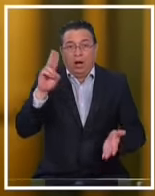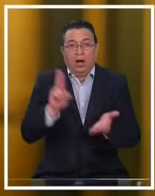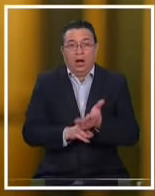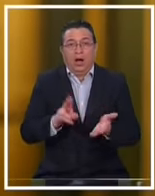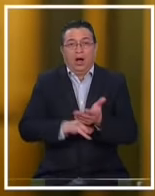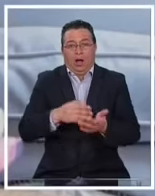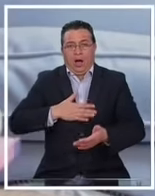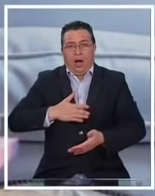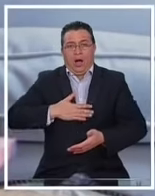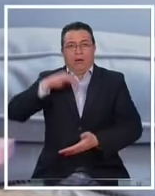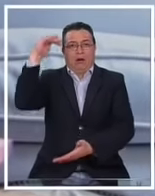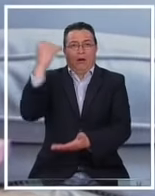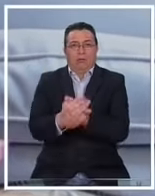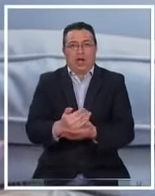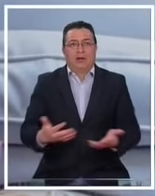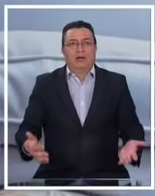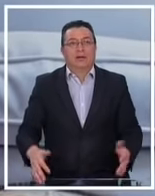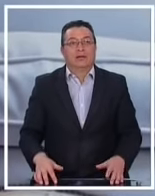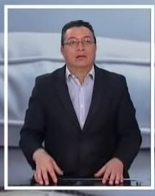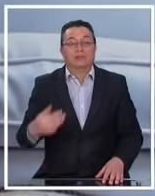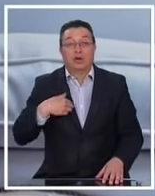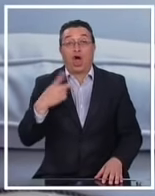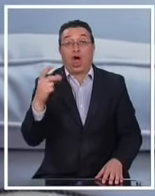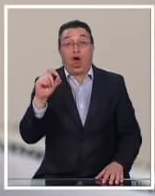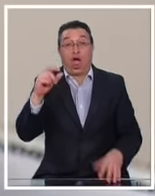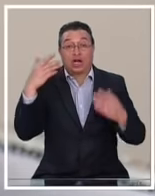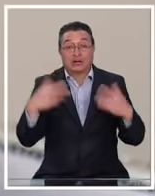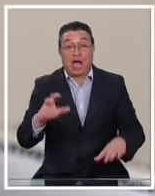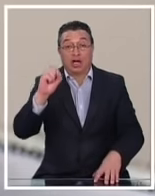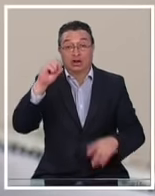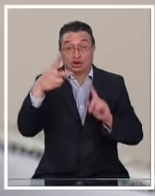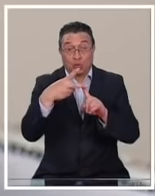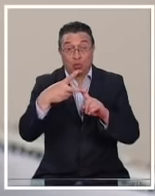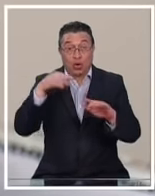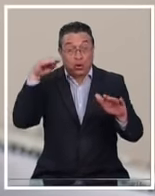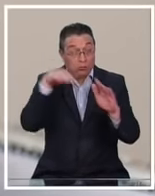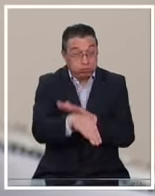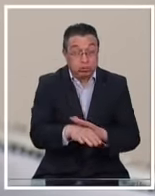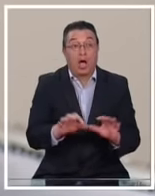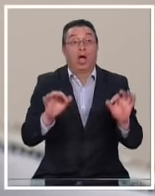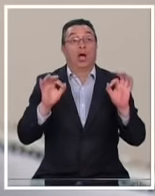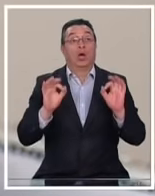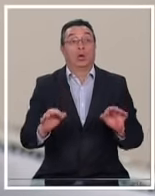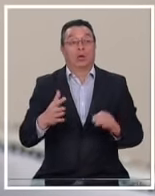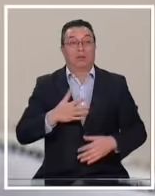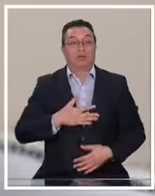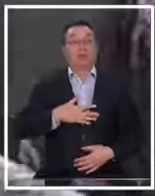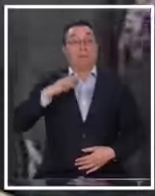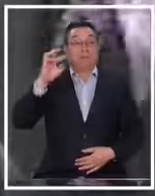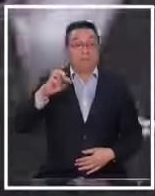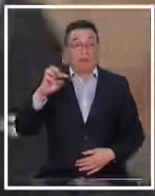íbamos a ser campeones. Colo Colo ya con el segundo gol, ya más o menos asegurando, mi papá